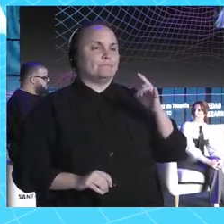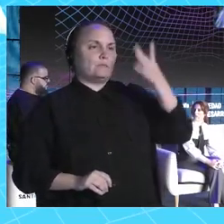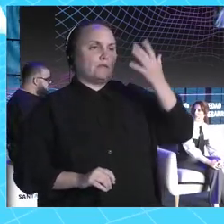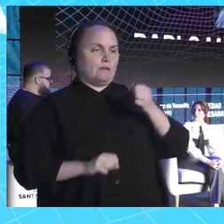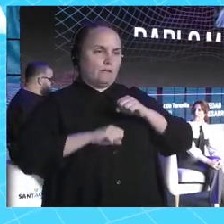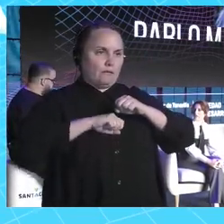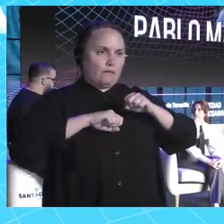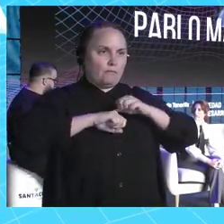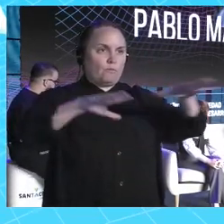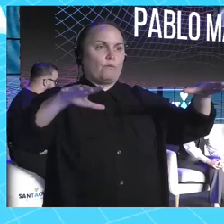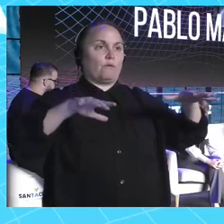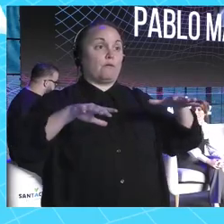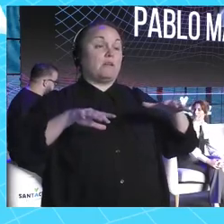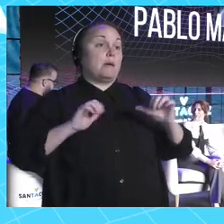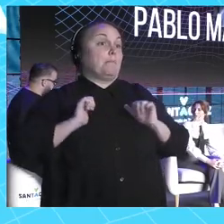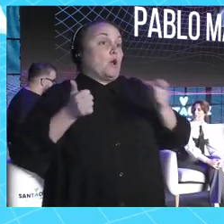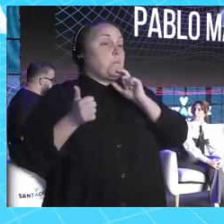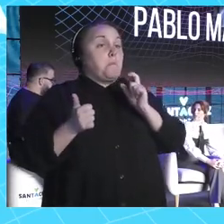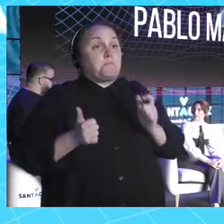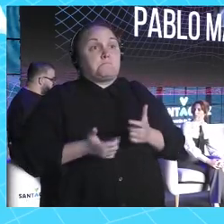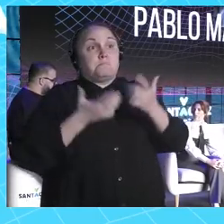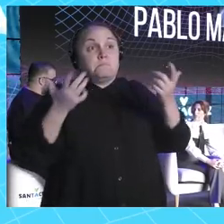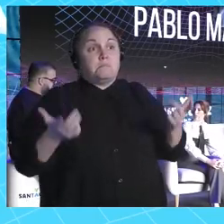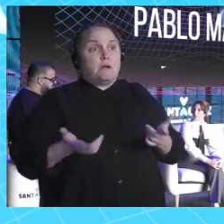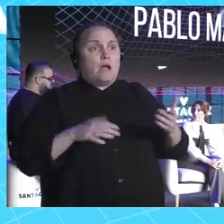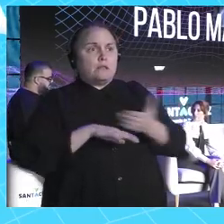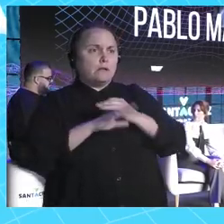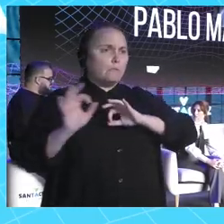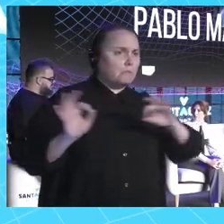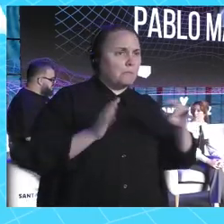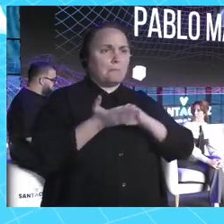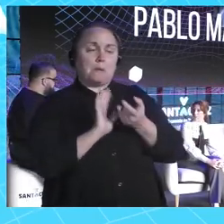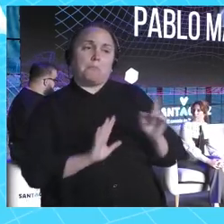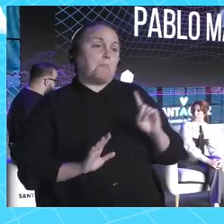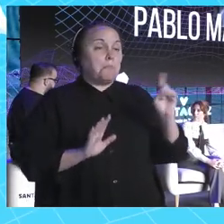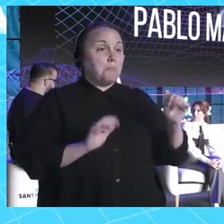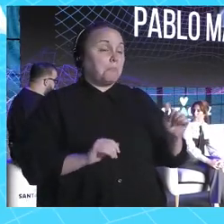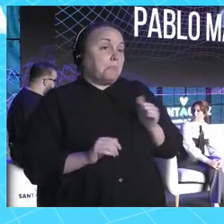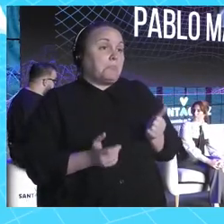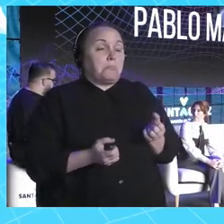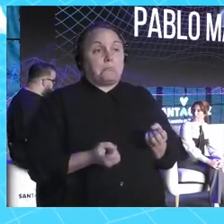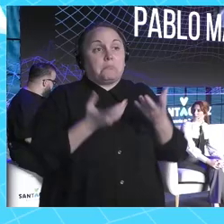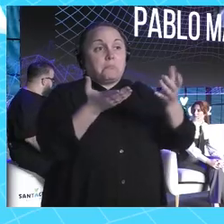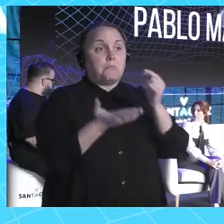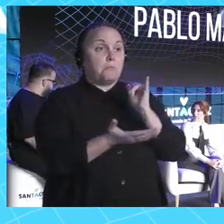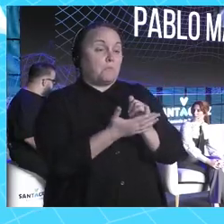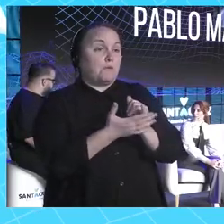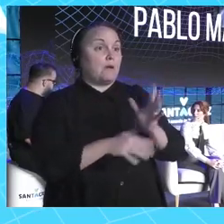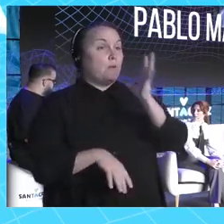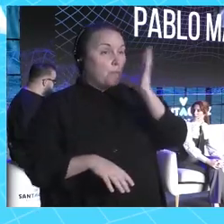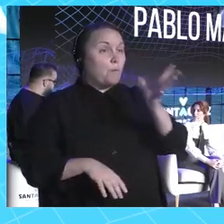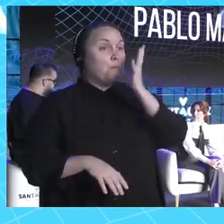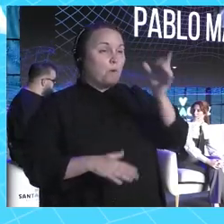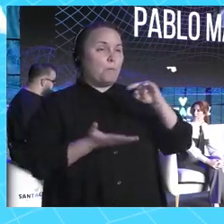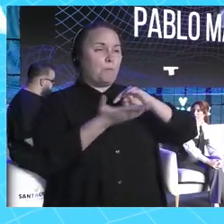dio a conocer en redes sociales de manera muy aleatoria e inesperada que no estuvo nada planificado precisamente porque había un proyecto que atentaba contra